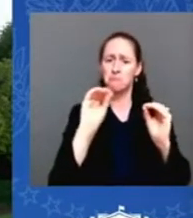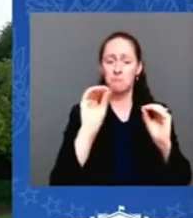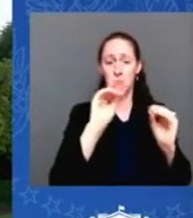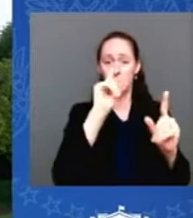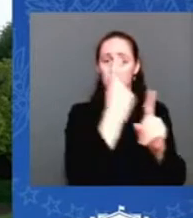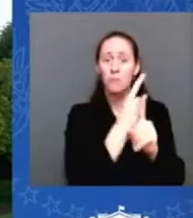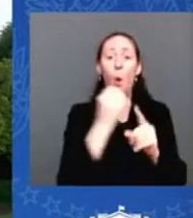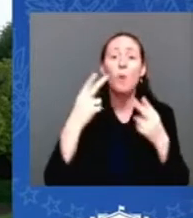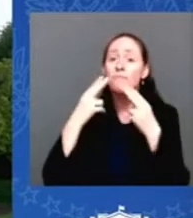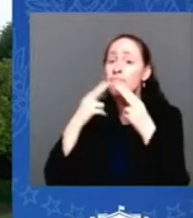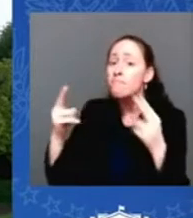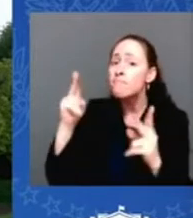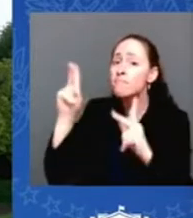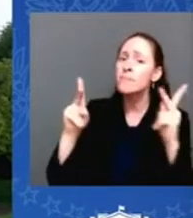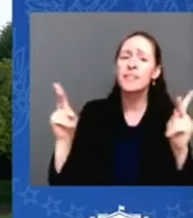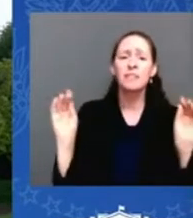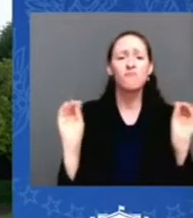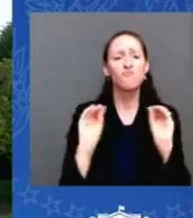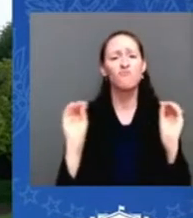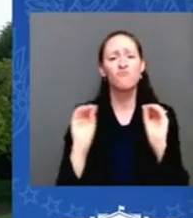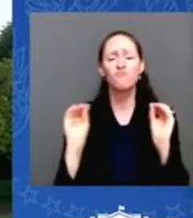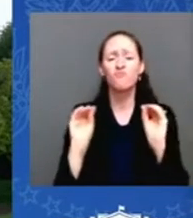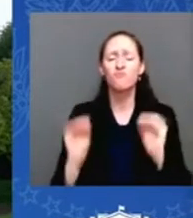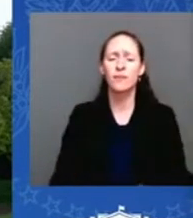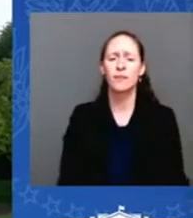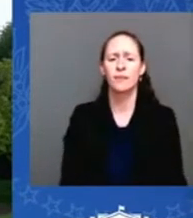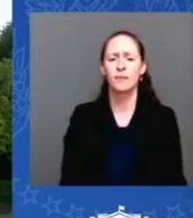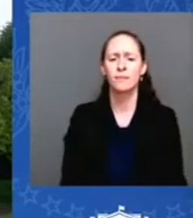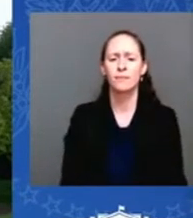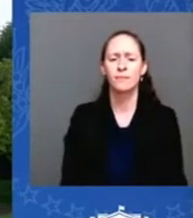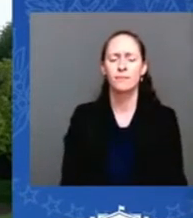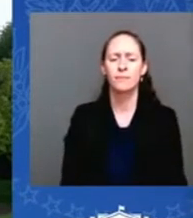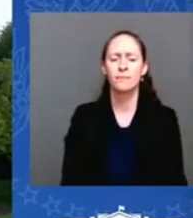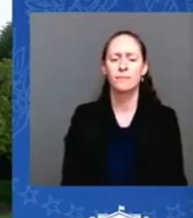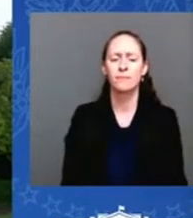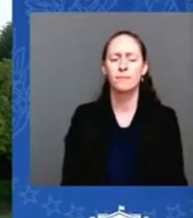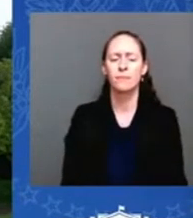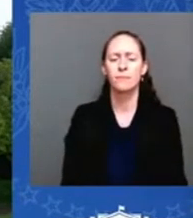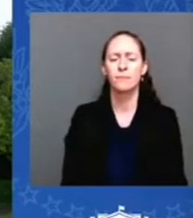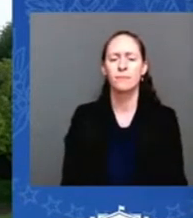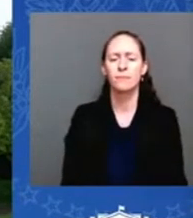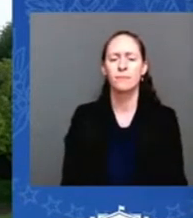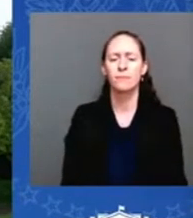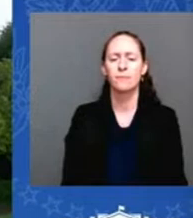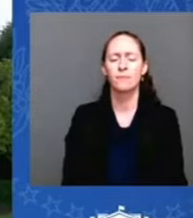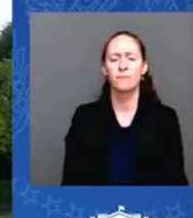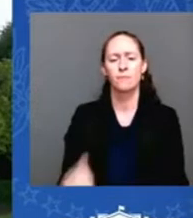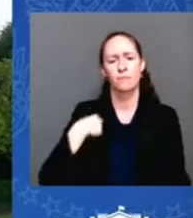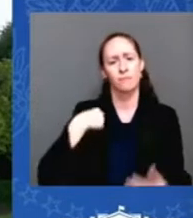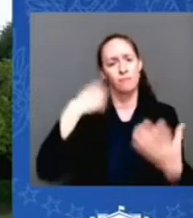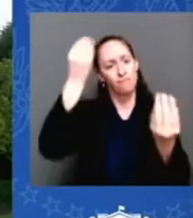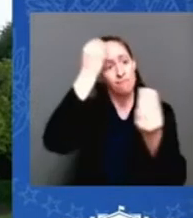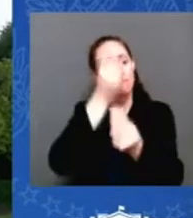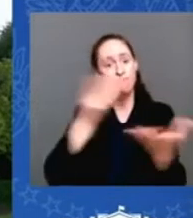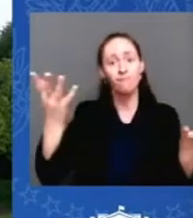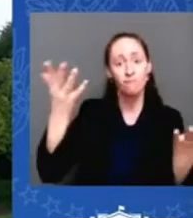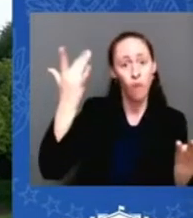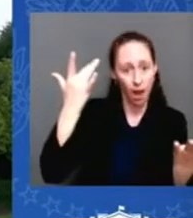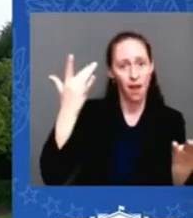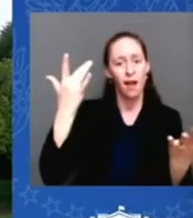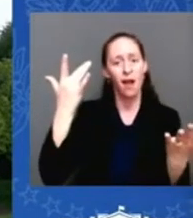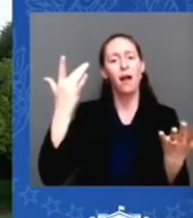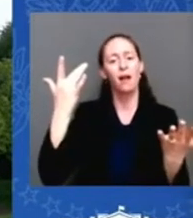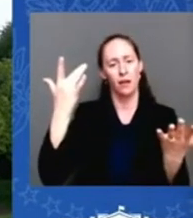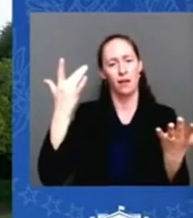la posible inclusión de Afganistán y del talibán no nada más al sistema financiero global, sino que también tengan acceso